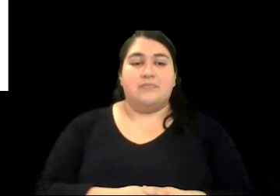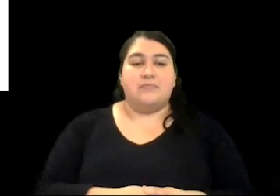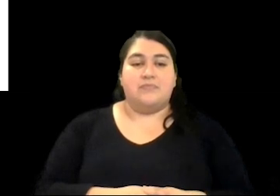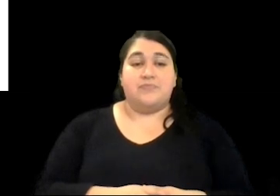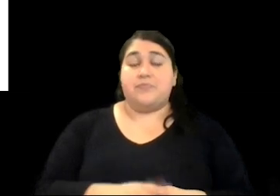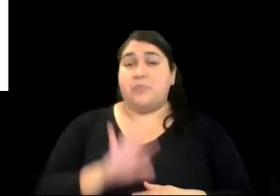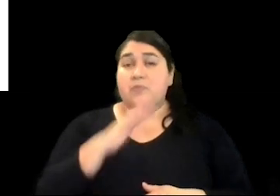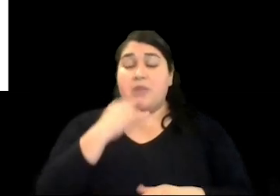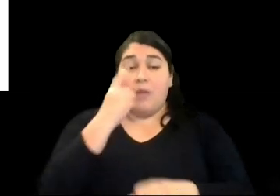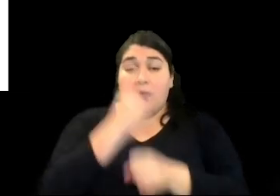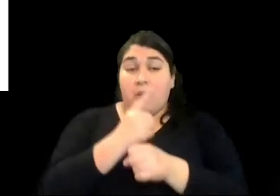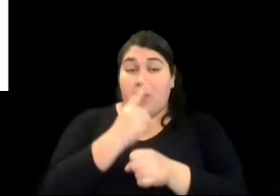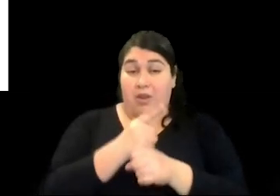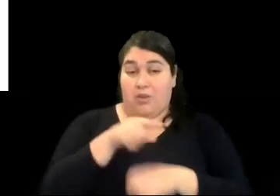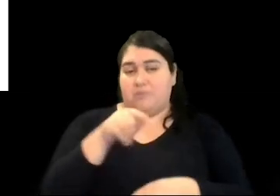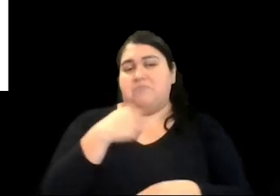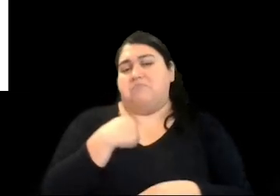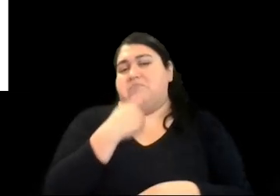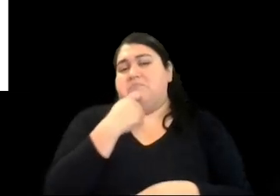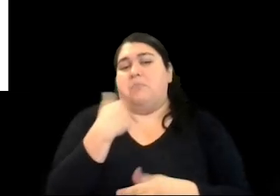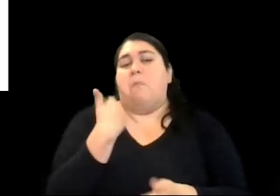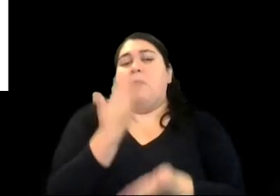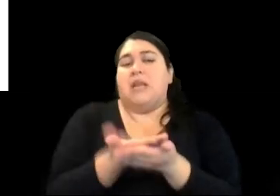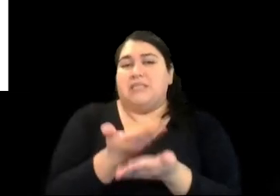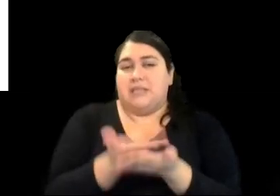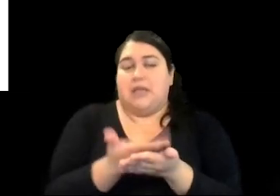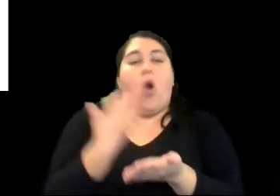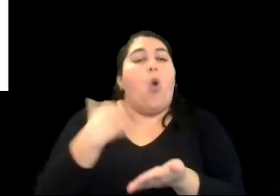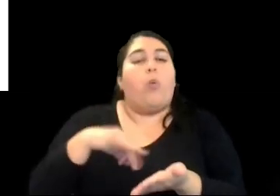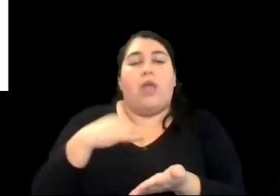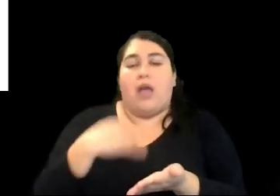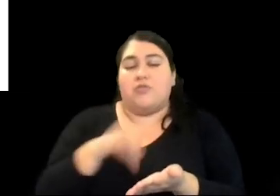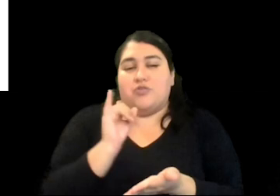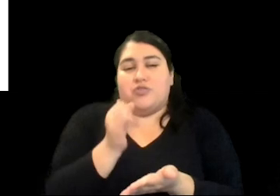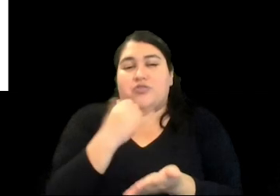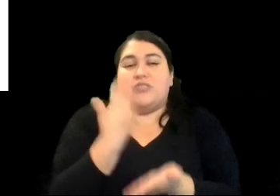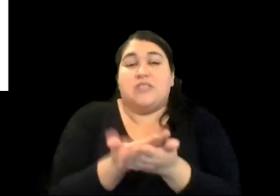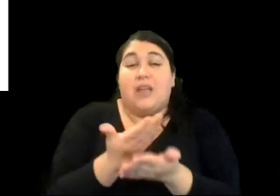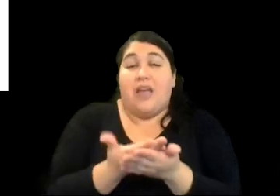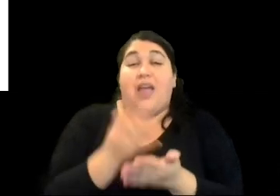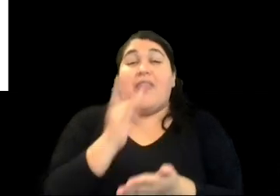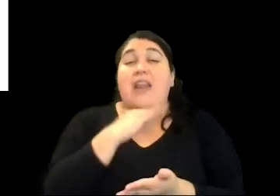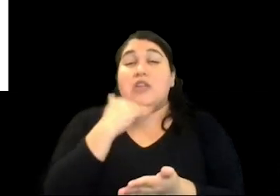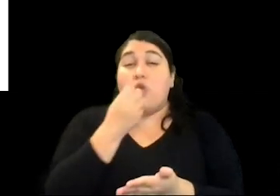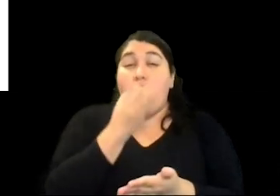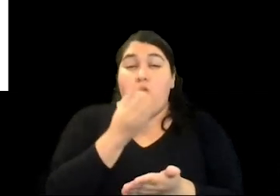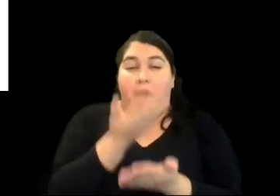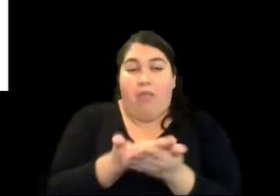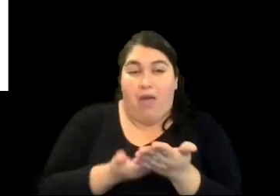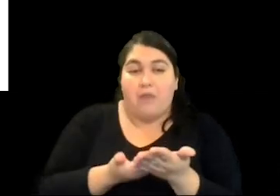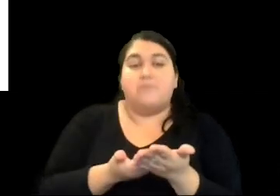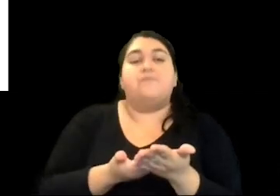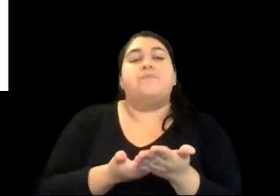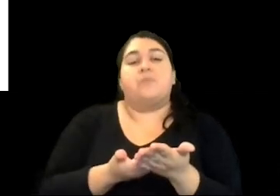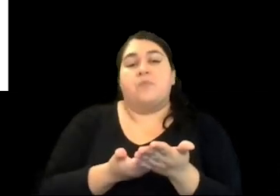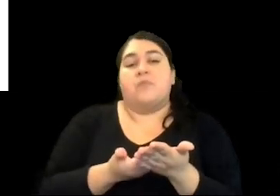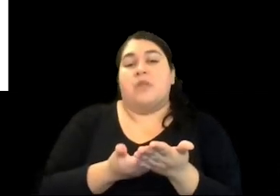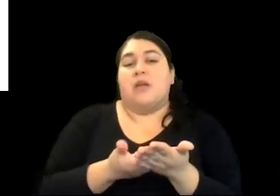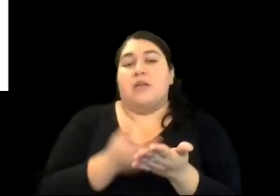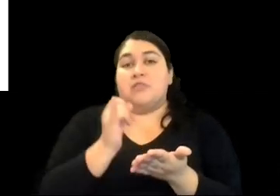Primero, yo tengo la obligación de presentar la declaración jurada. Nosotros sabemos que en Mis Facilidades, la declaración